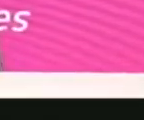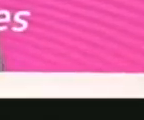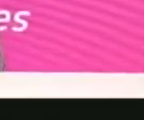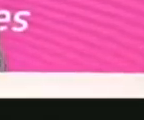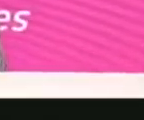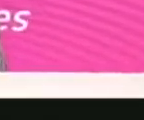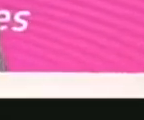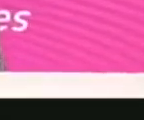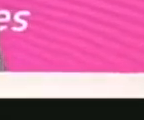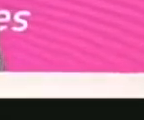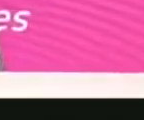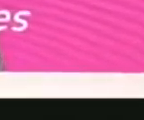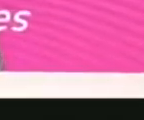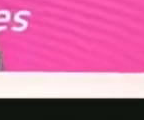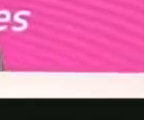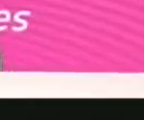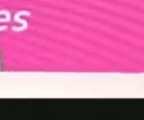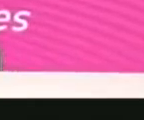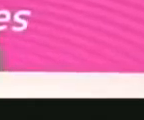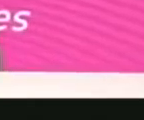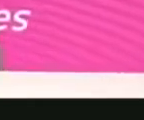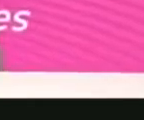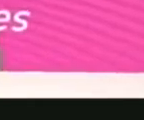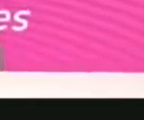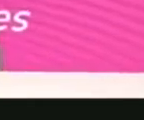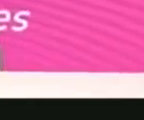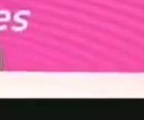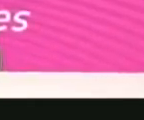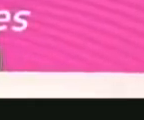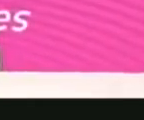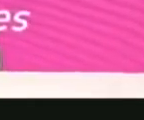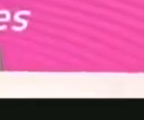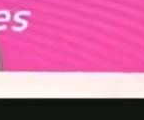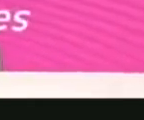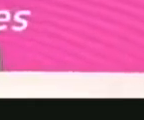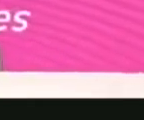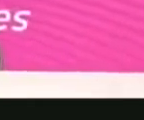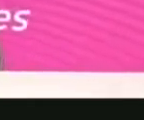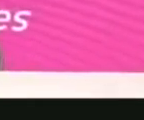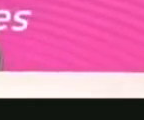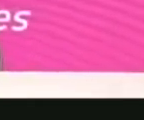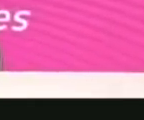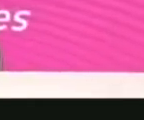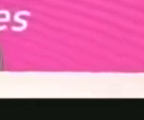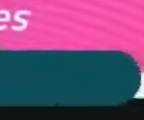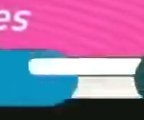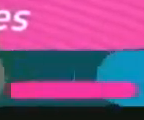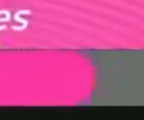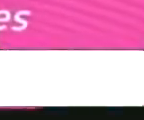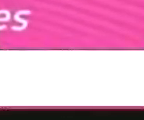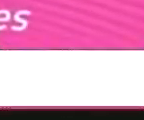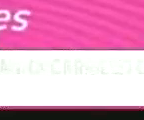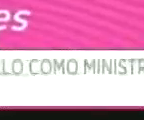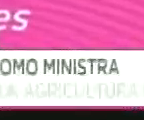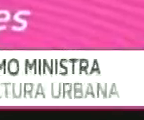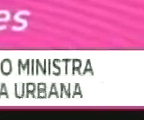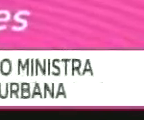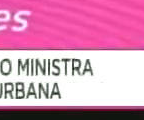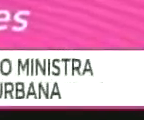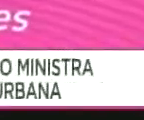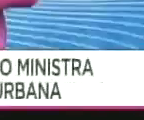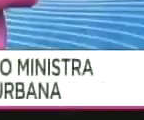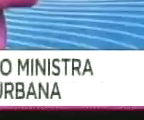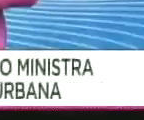corresponde. Yo soy joven, María Antonieta. Tengo 60 años pero como que tuviera 30.